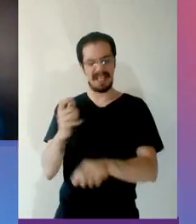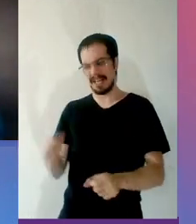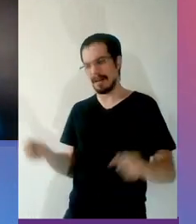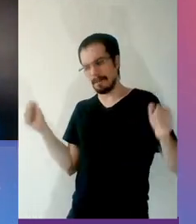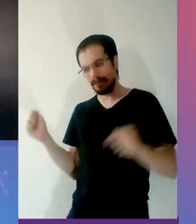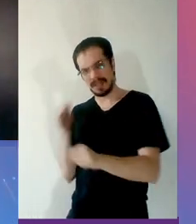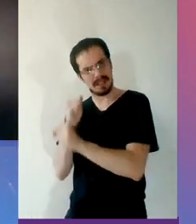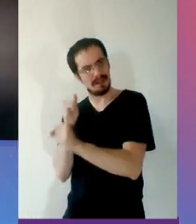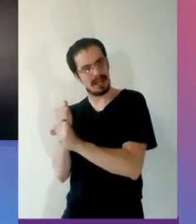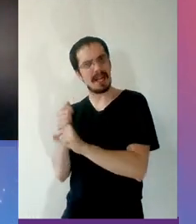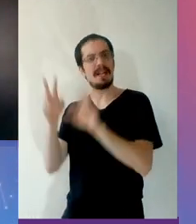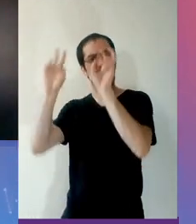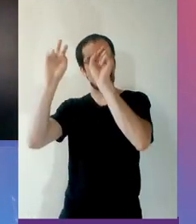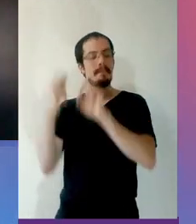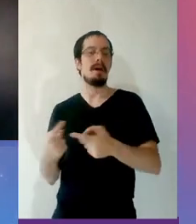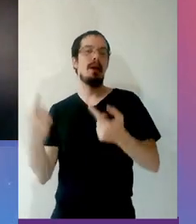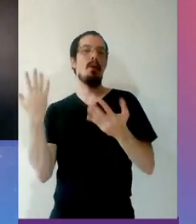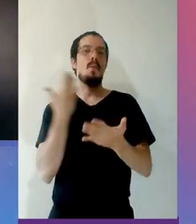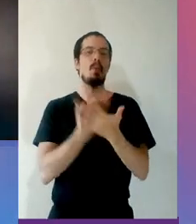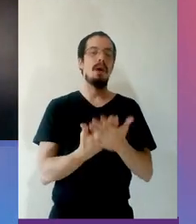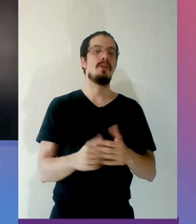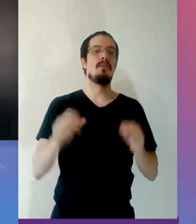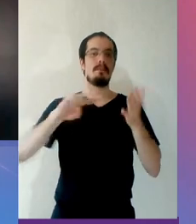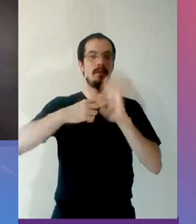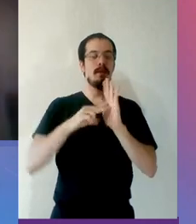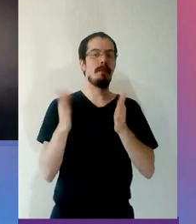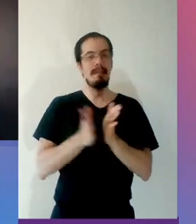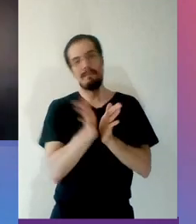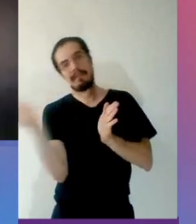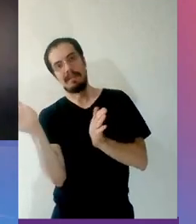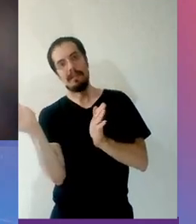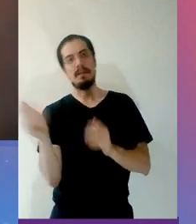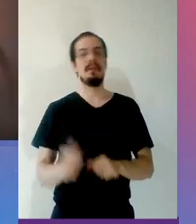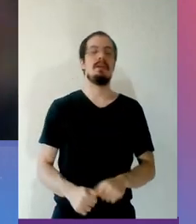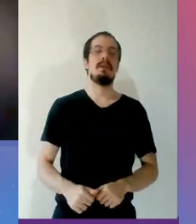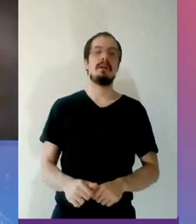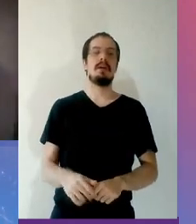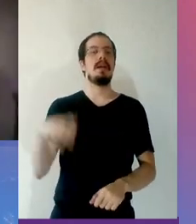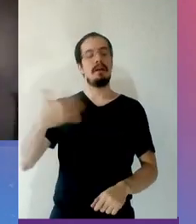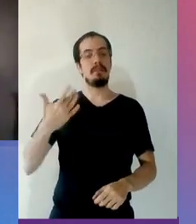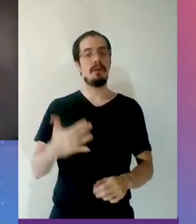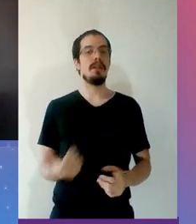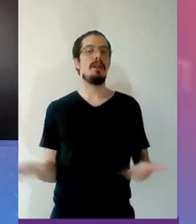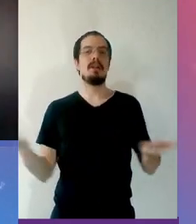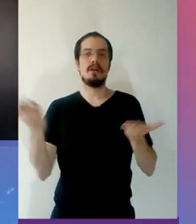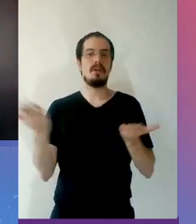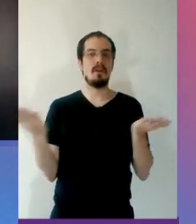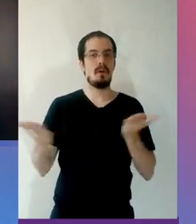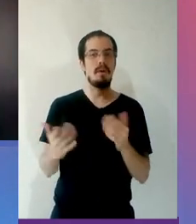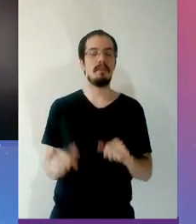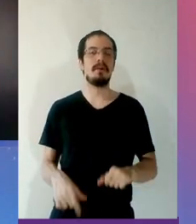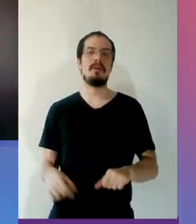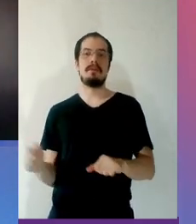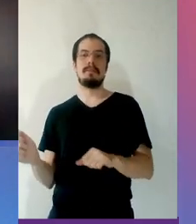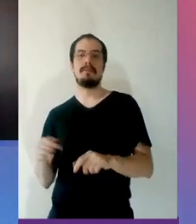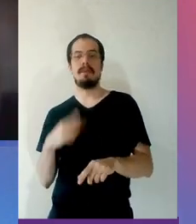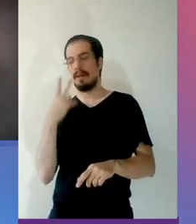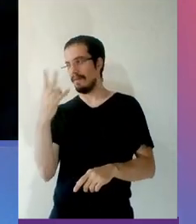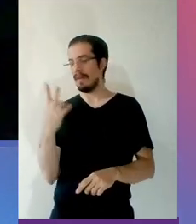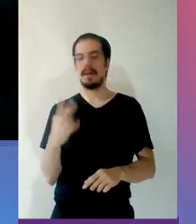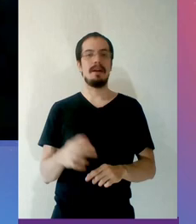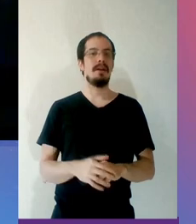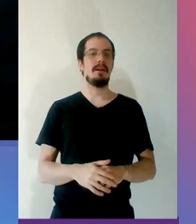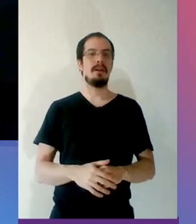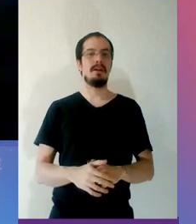es súper importante, la coordinación que debiera haber, y también en eso fallamos, la coordinación entre los